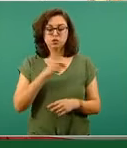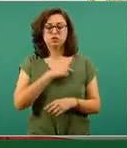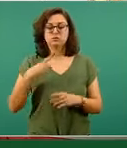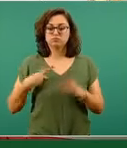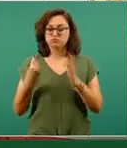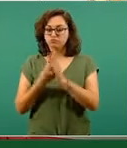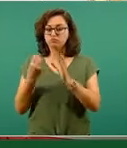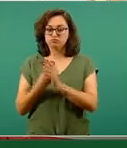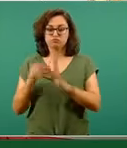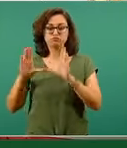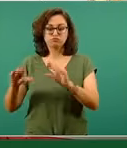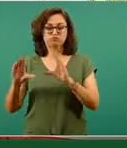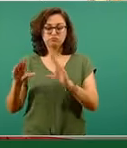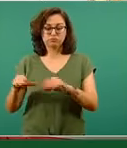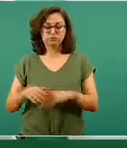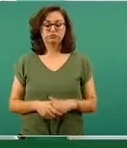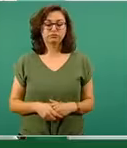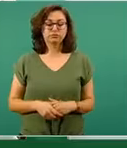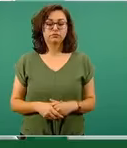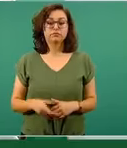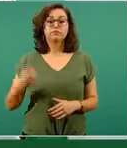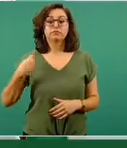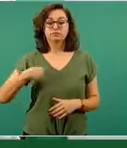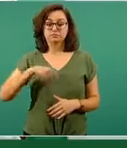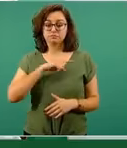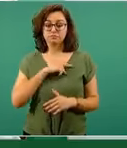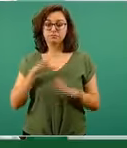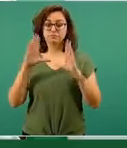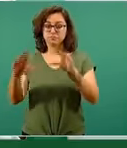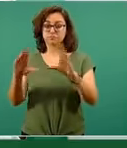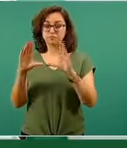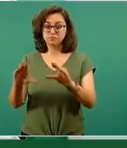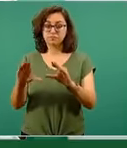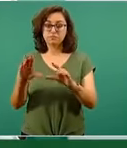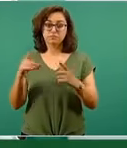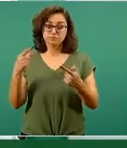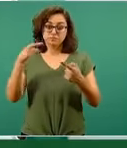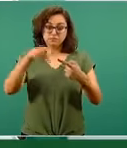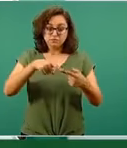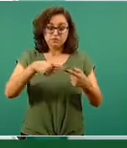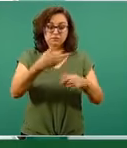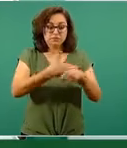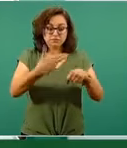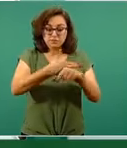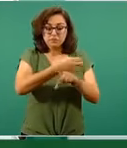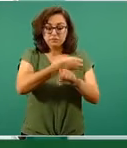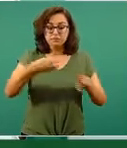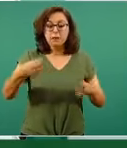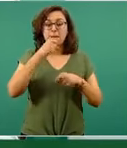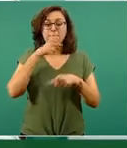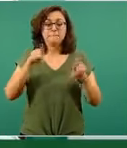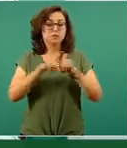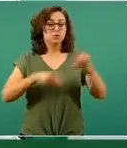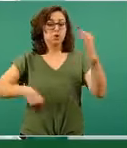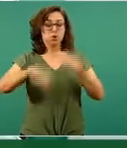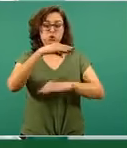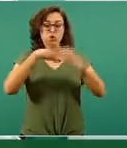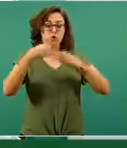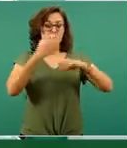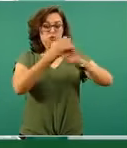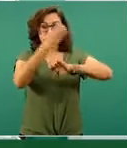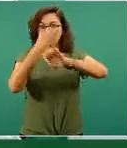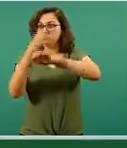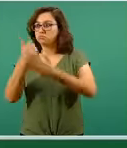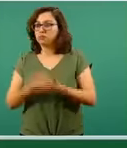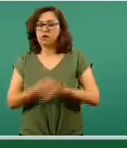a todas. Hicimos una capacitación específica para la parte técnica y agradezco mucho también a todos los estados que nos ayudaron mucho a la convocatoria